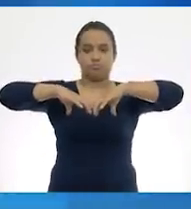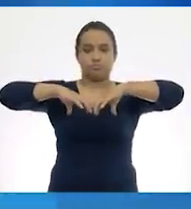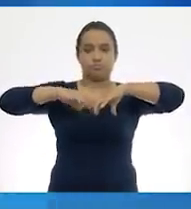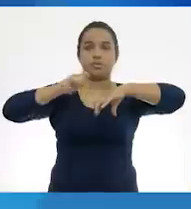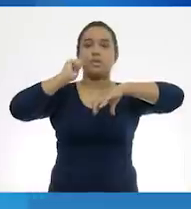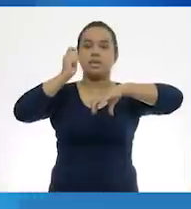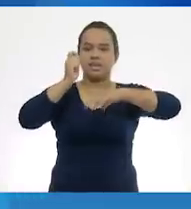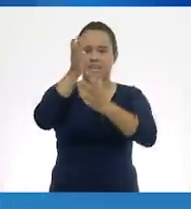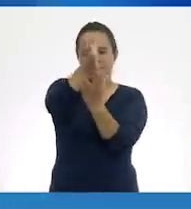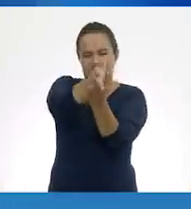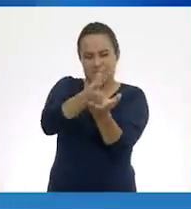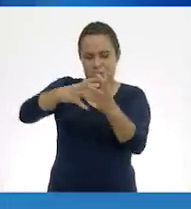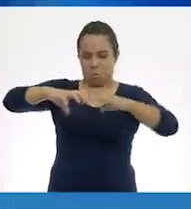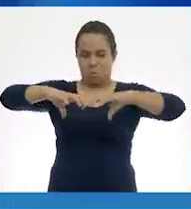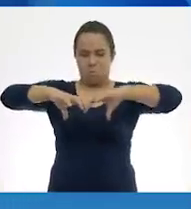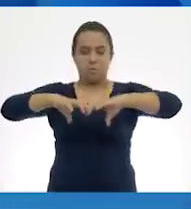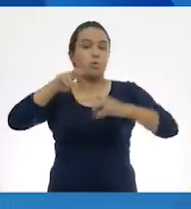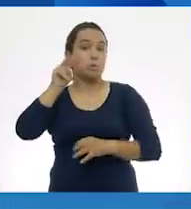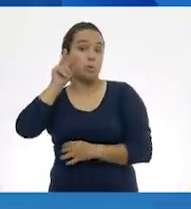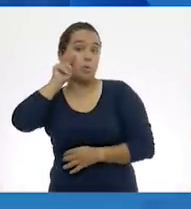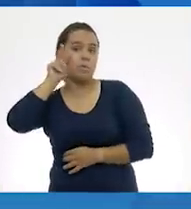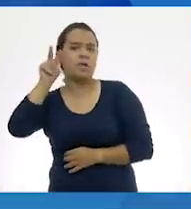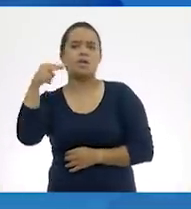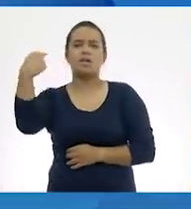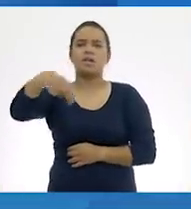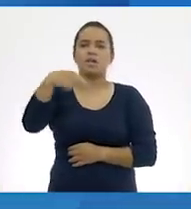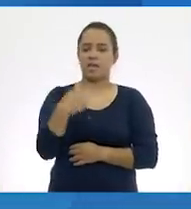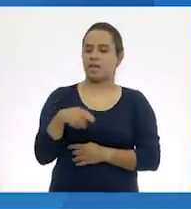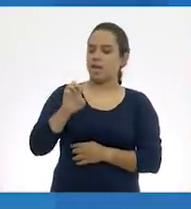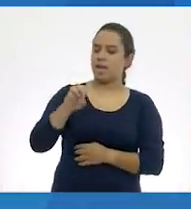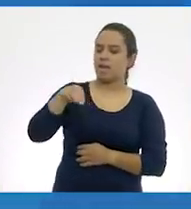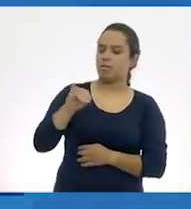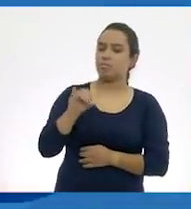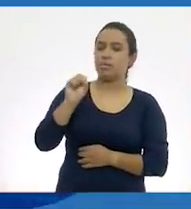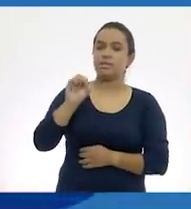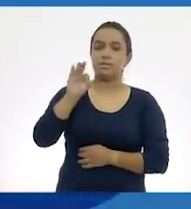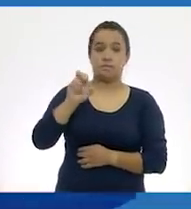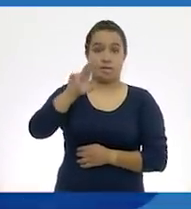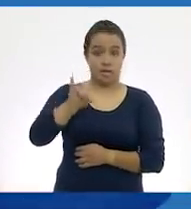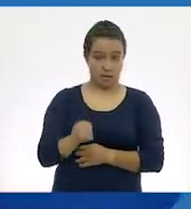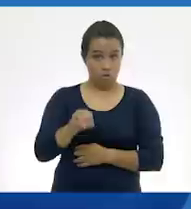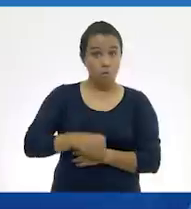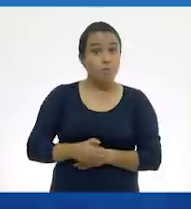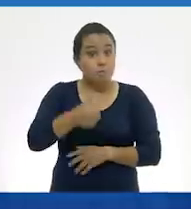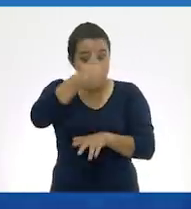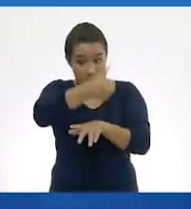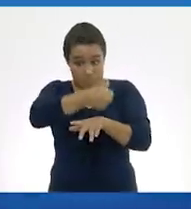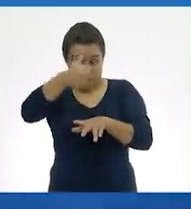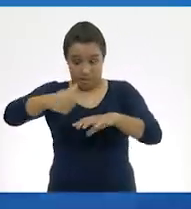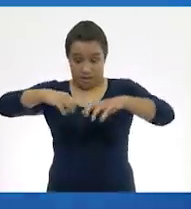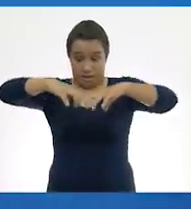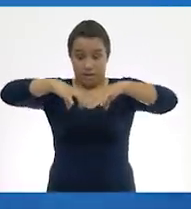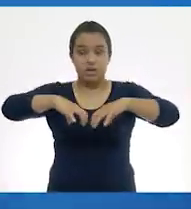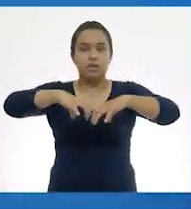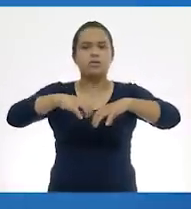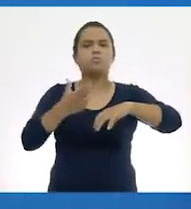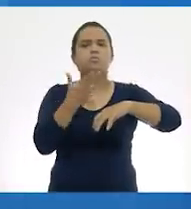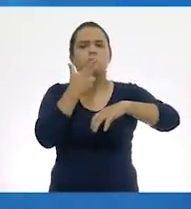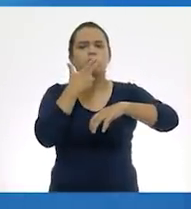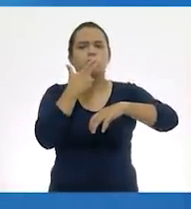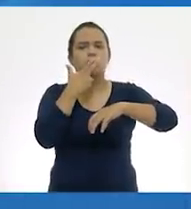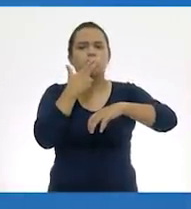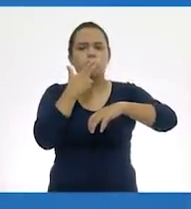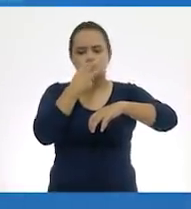Esas dos partes que se ven ahí, les vamos a llamar hemisferios. Y cada uno va a tener